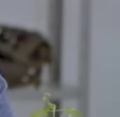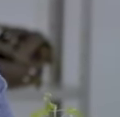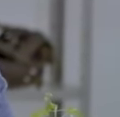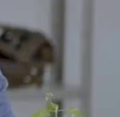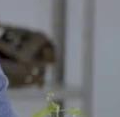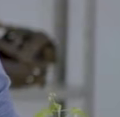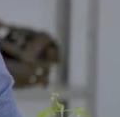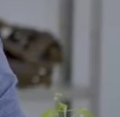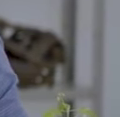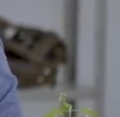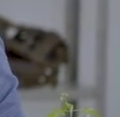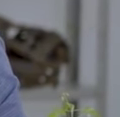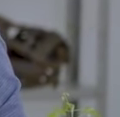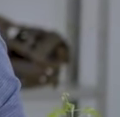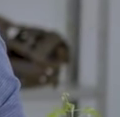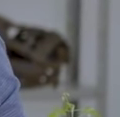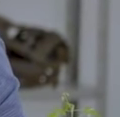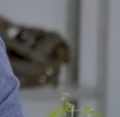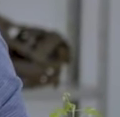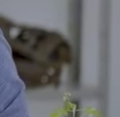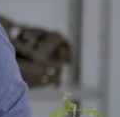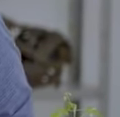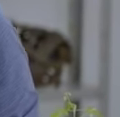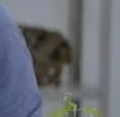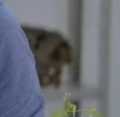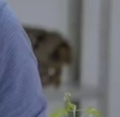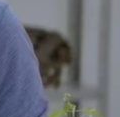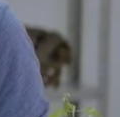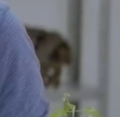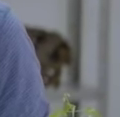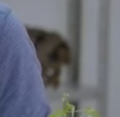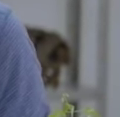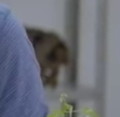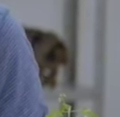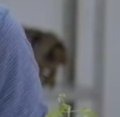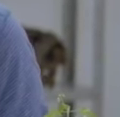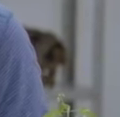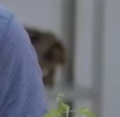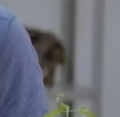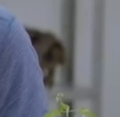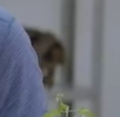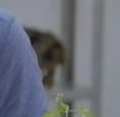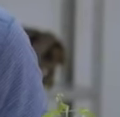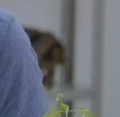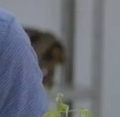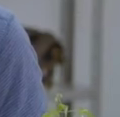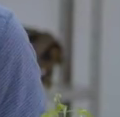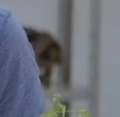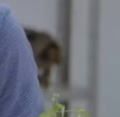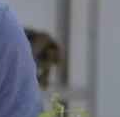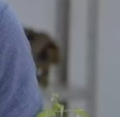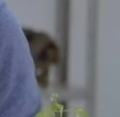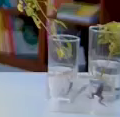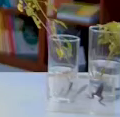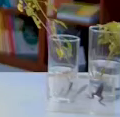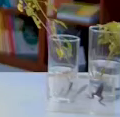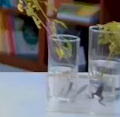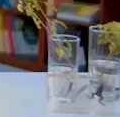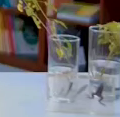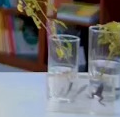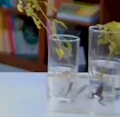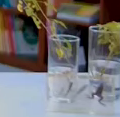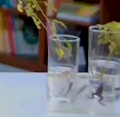más cerca. ¿Por qué sería importante que todos los animales silvestres estén en el bosque? ¿Por